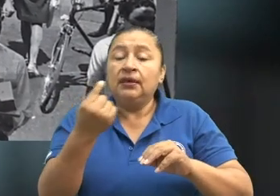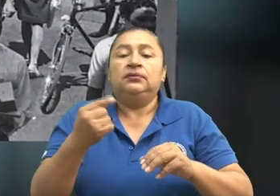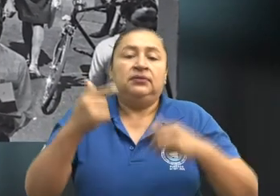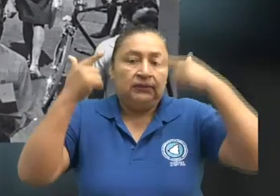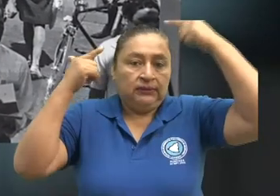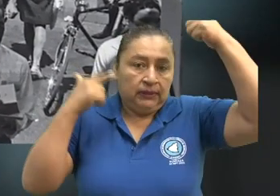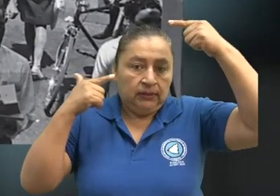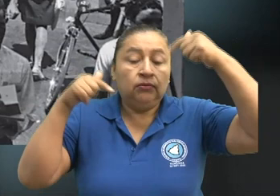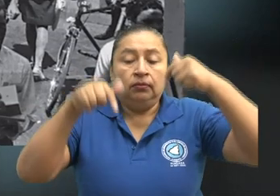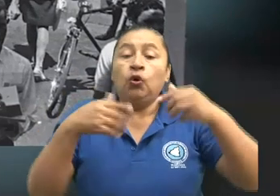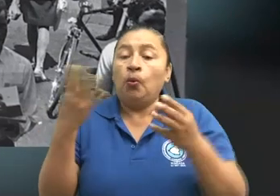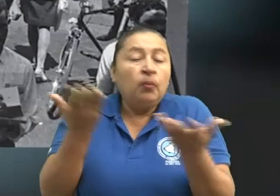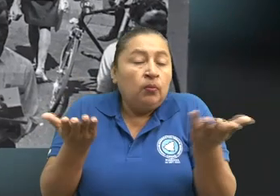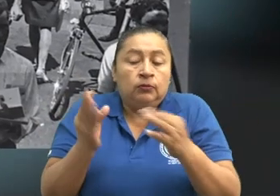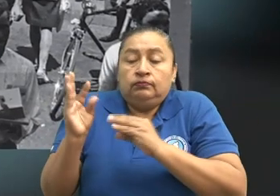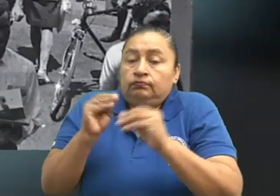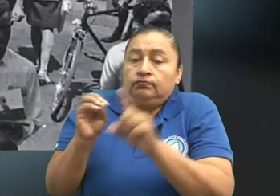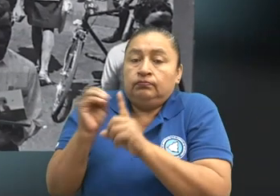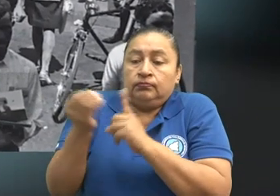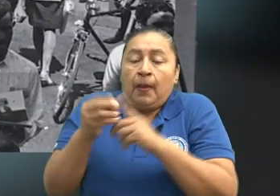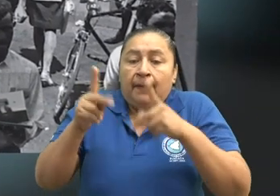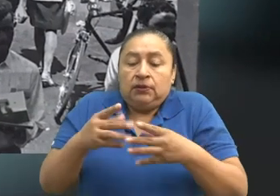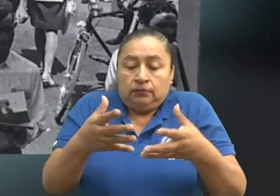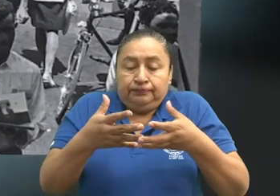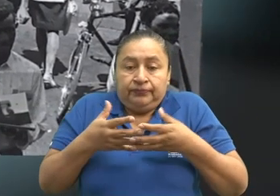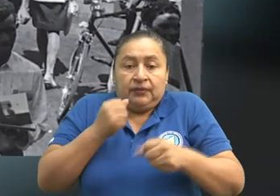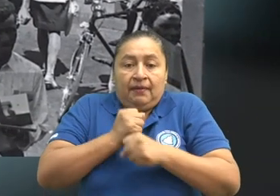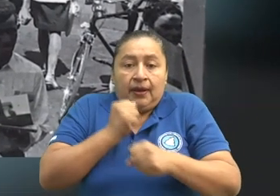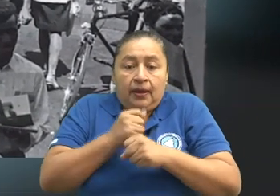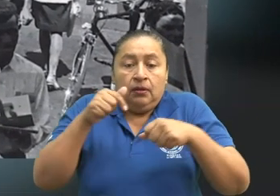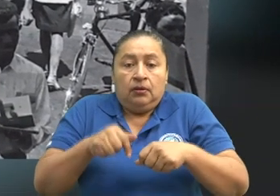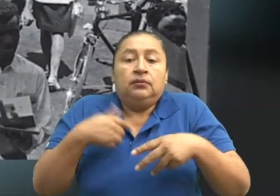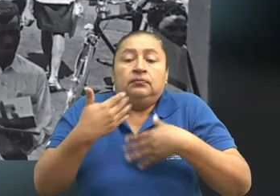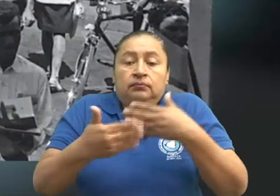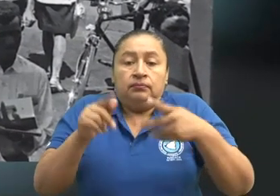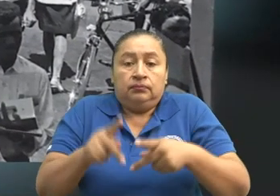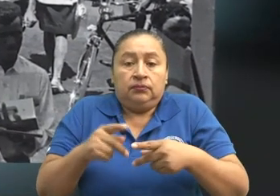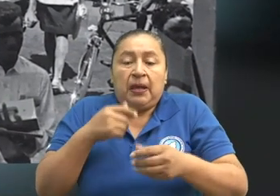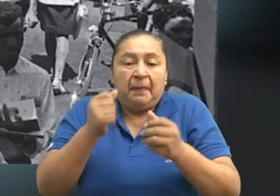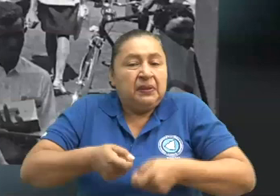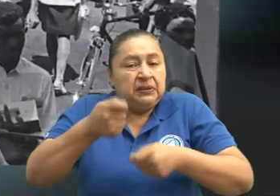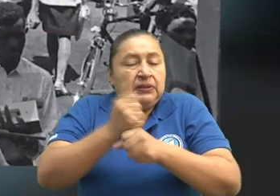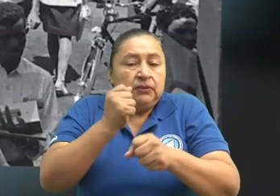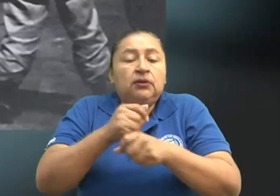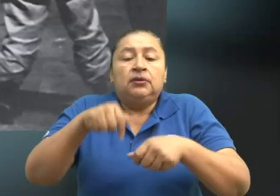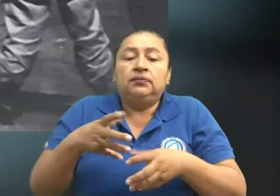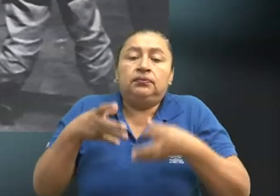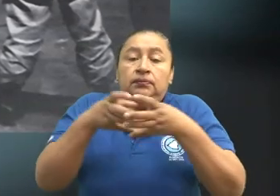sector de los trabajadores, para derrotar a los conservadores, que son los que habían traído la intervención. Luego,